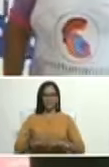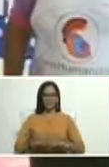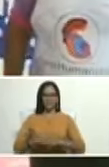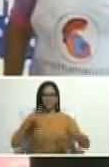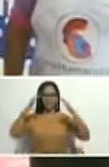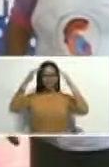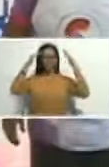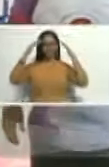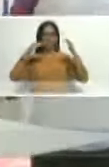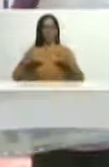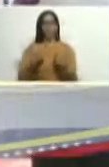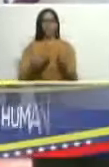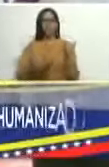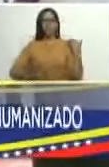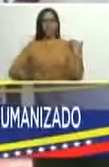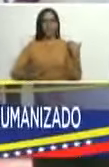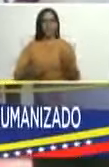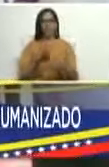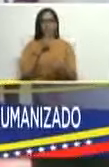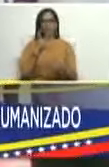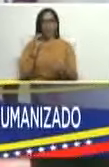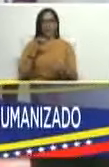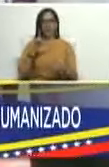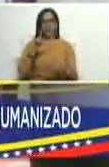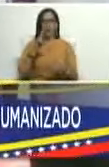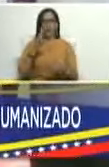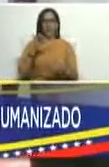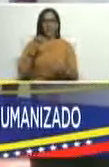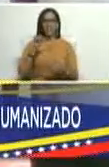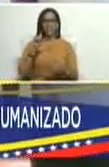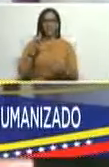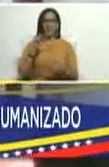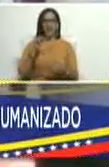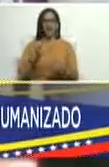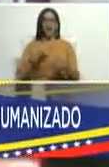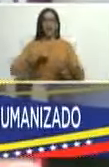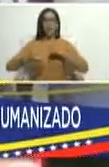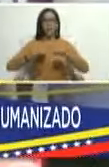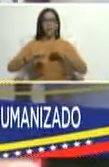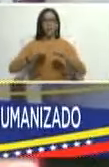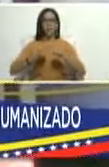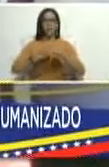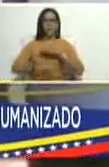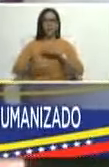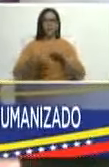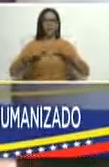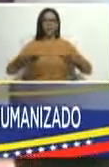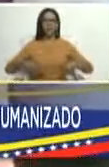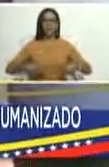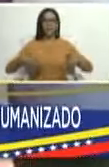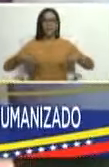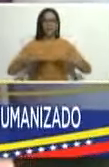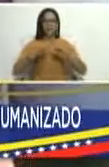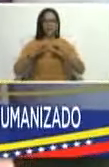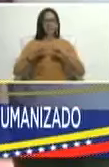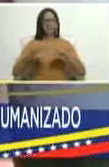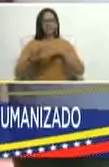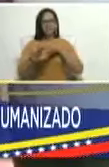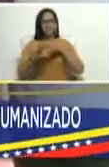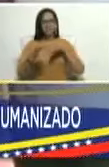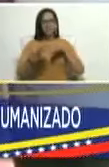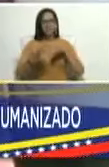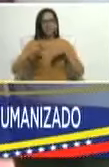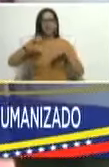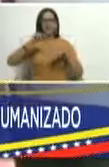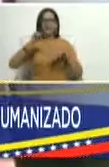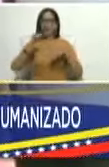Saludos, presidente. Quien le habla, Luisana Landazábal, promotora de parto humanizado. Nos encontramos en el municipio Junín, en el parque de